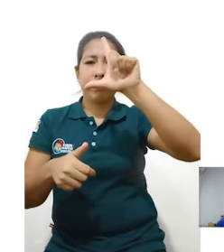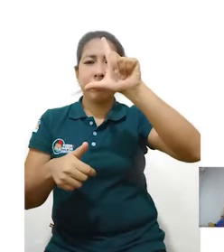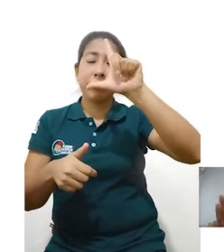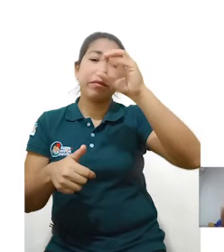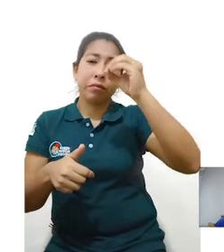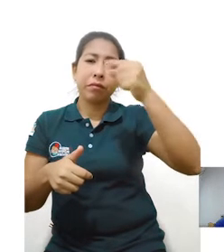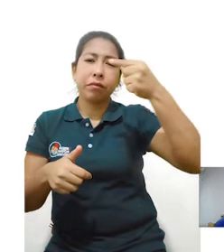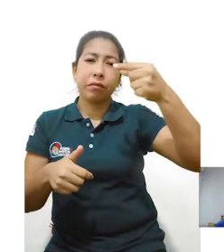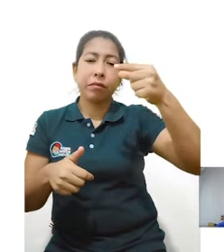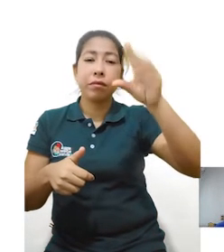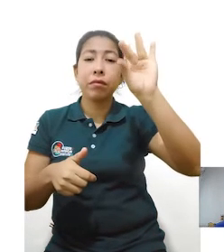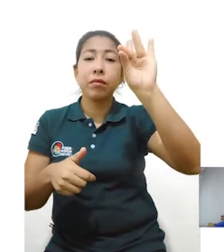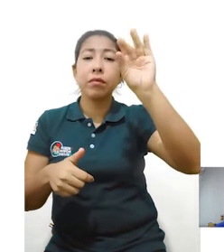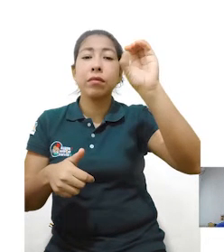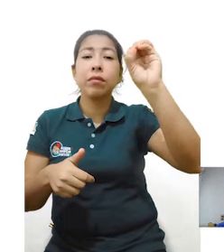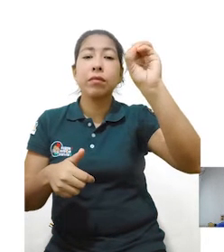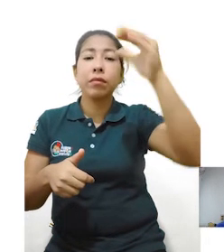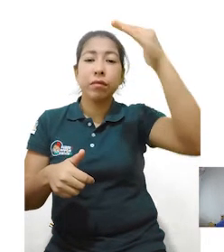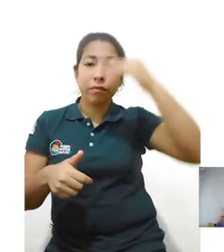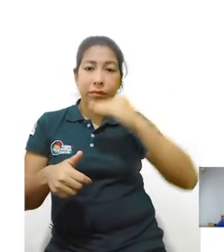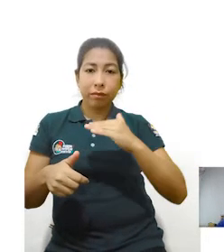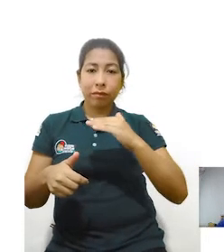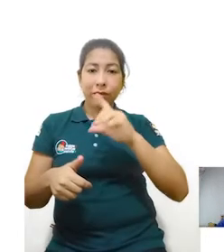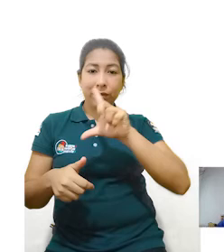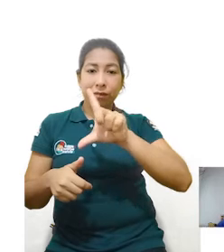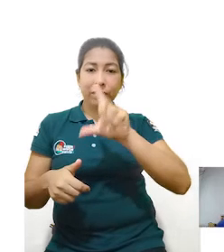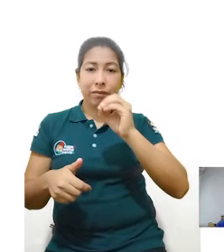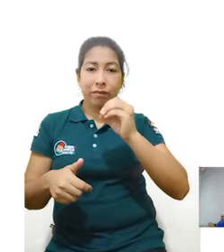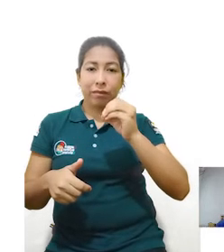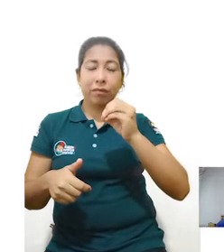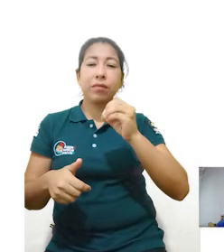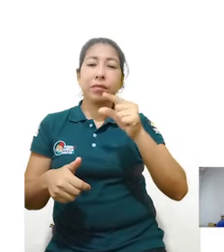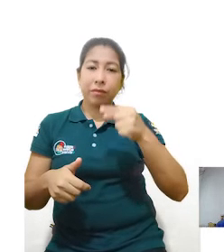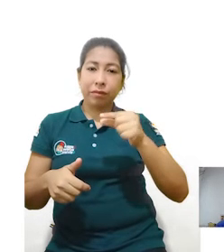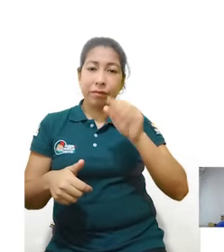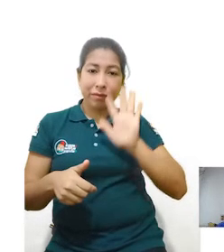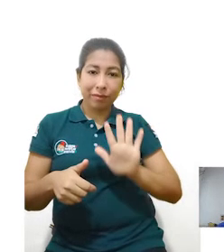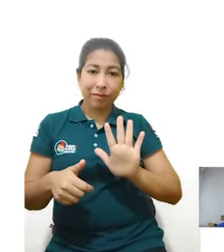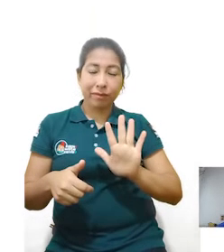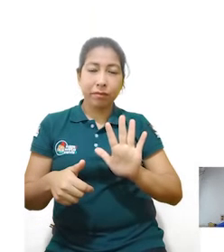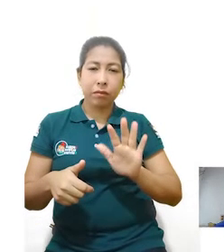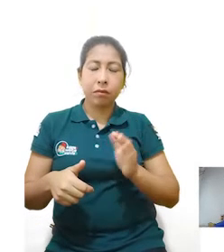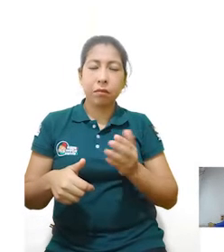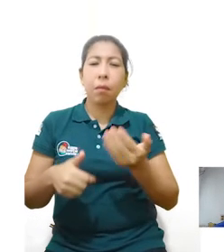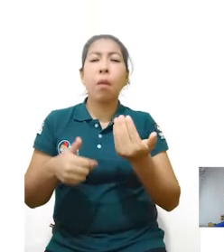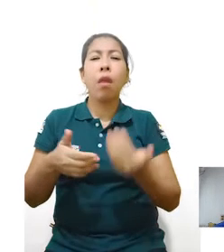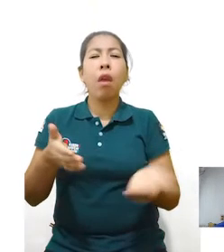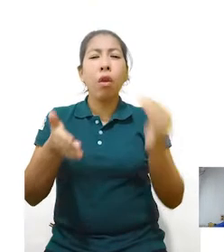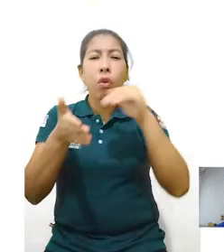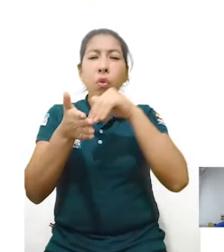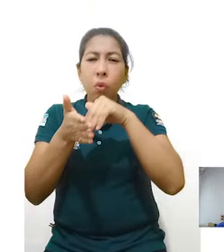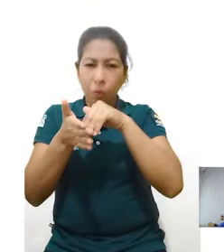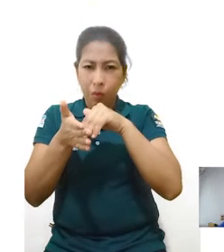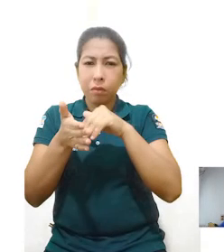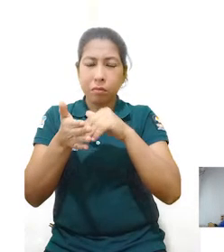argumento, o sea, logaritmo de 80, entre logaritmo de la base, o sea, logaritmo de 5. Ahora a este nuevo logaritmo le ponemos la